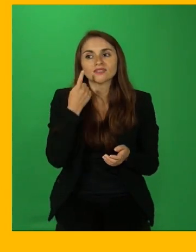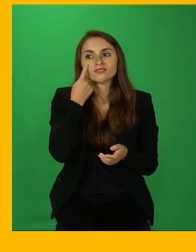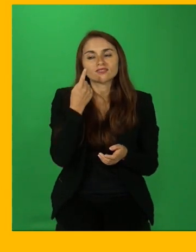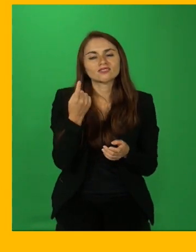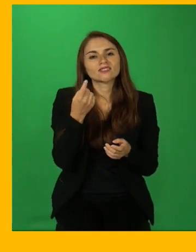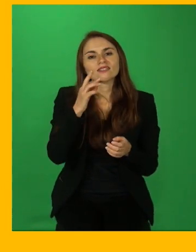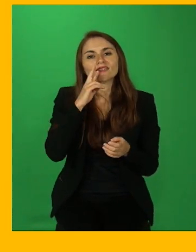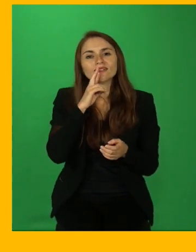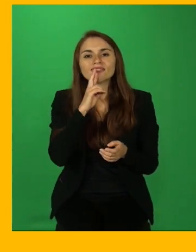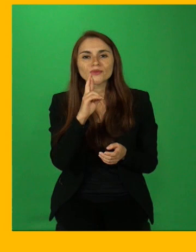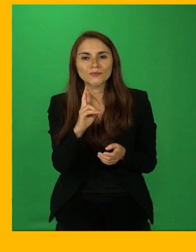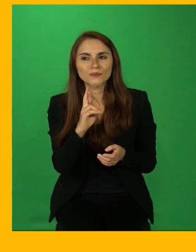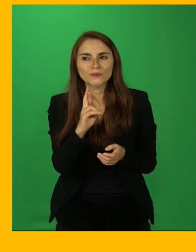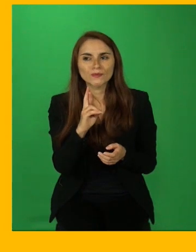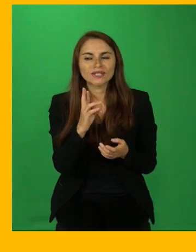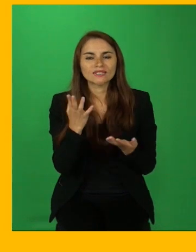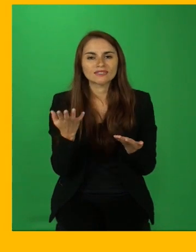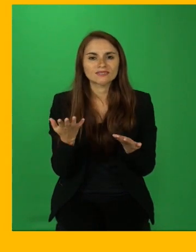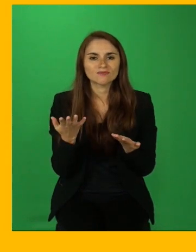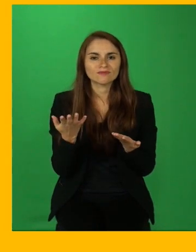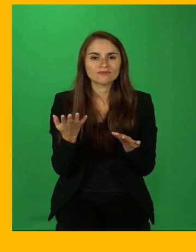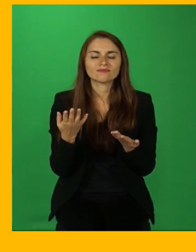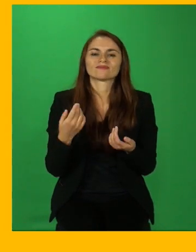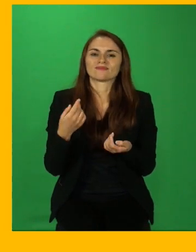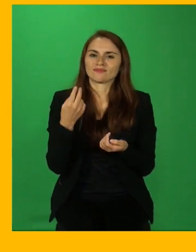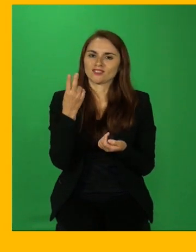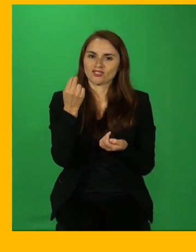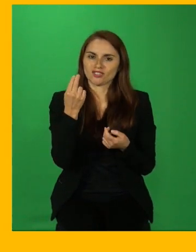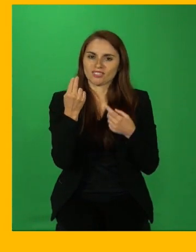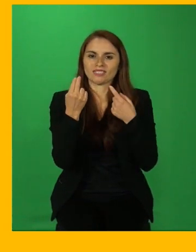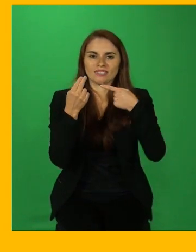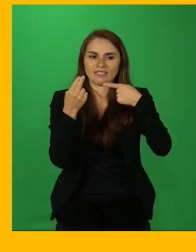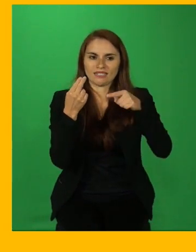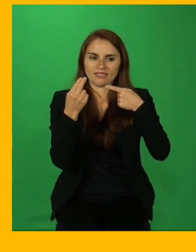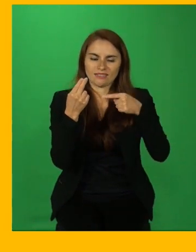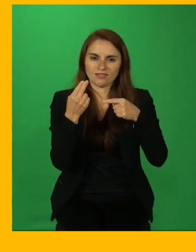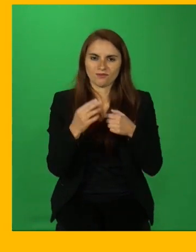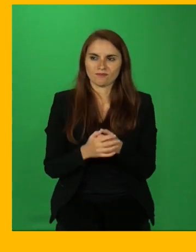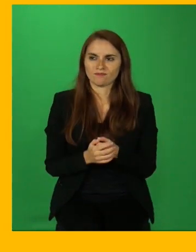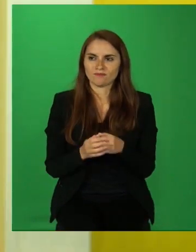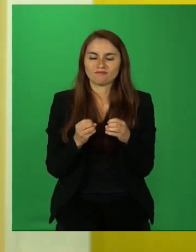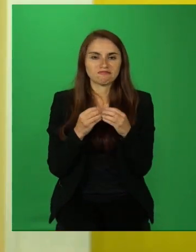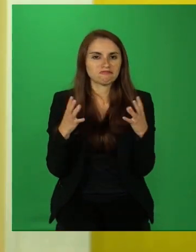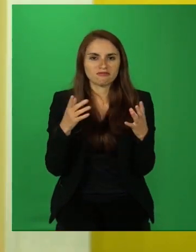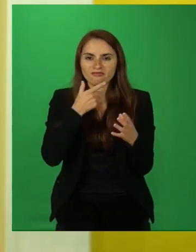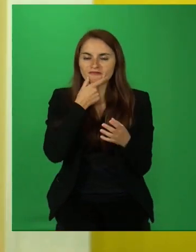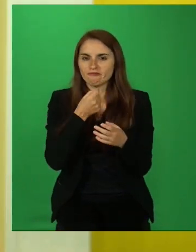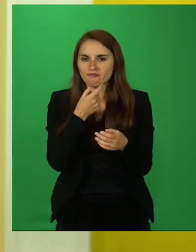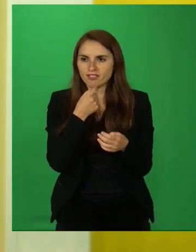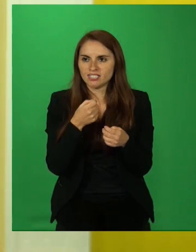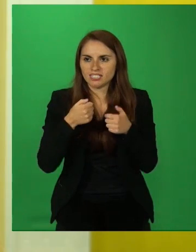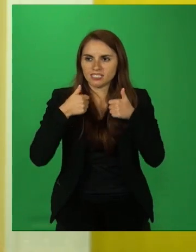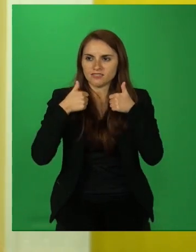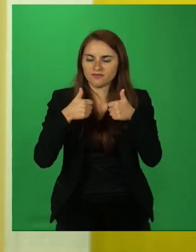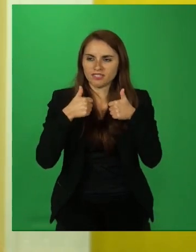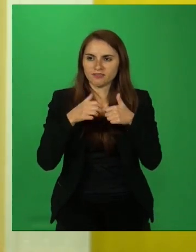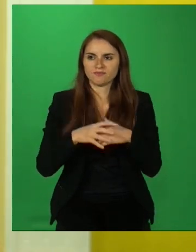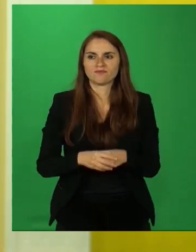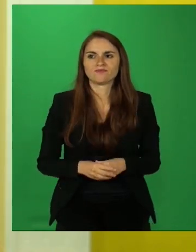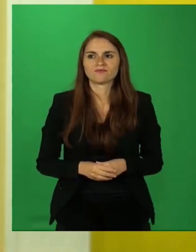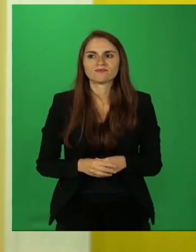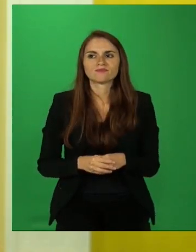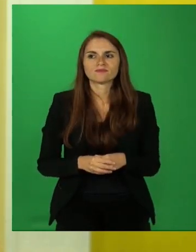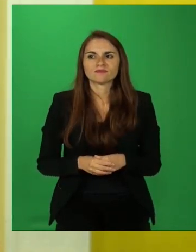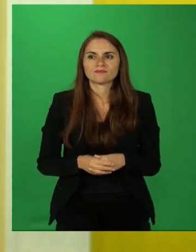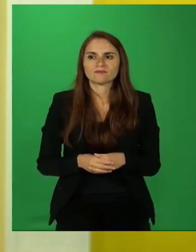tanto el resultado de esta multiplicación es 12 negativo muy simple vez muy simple así